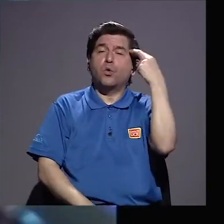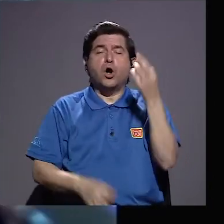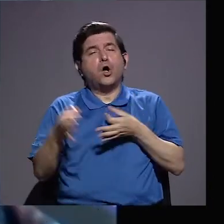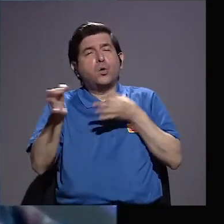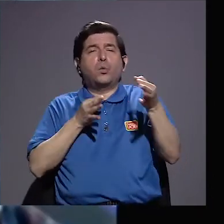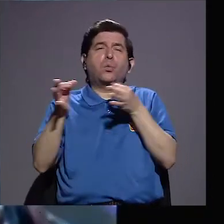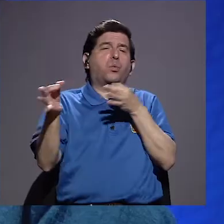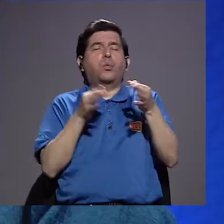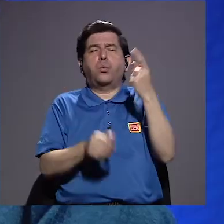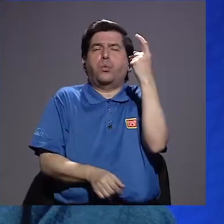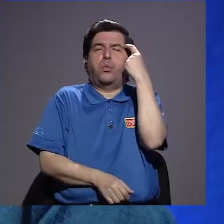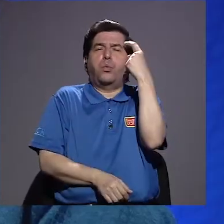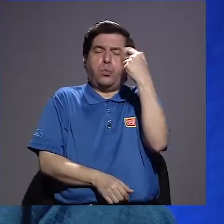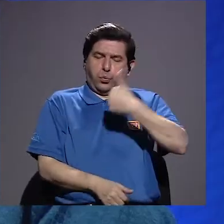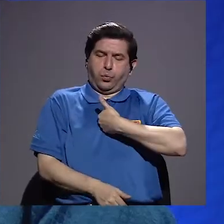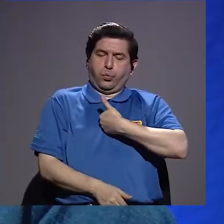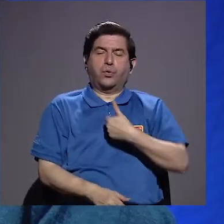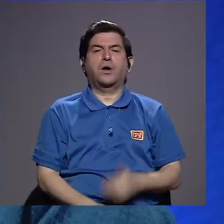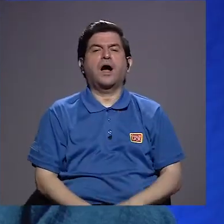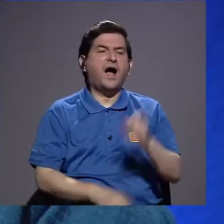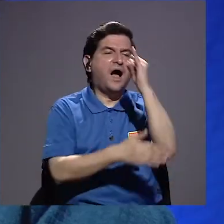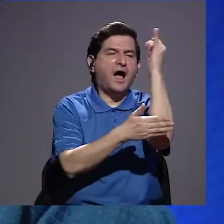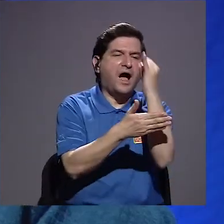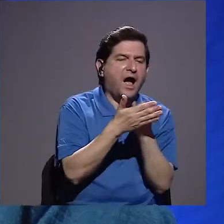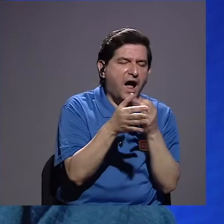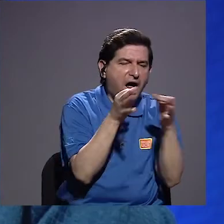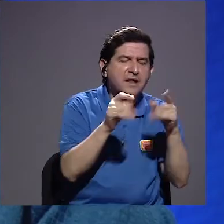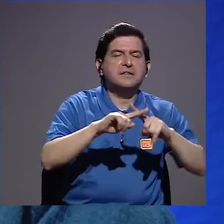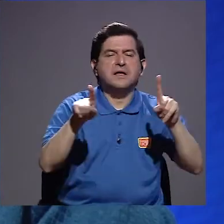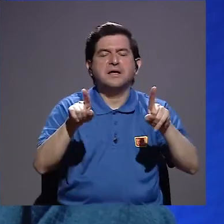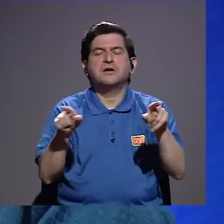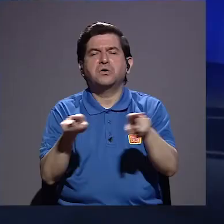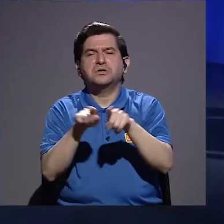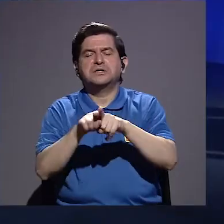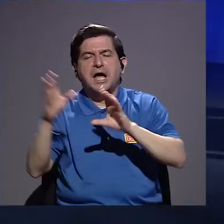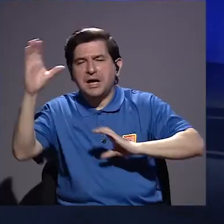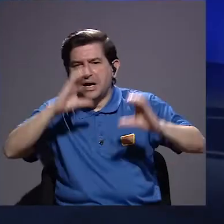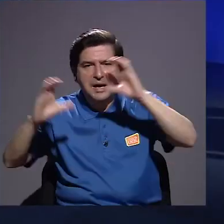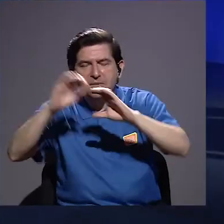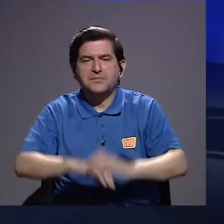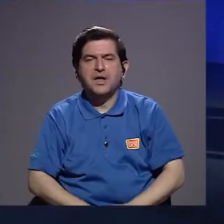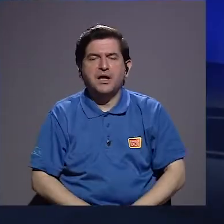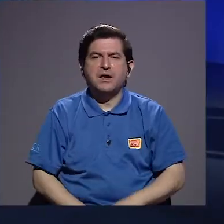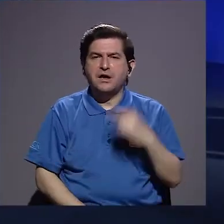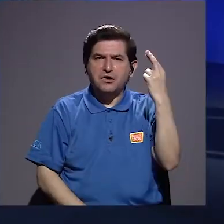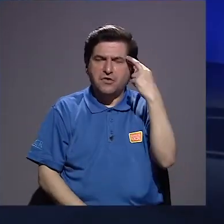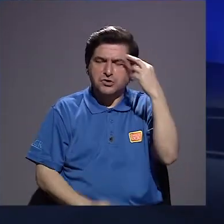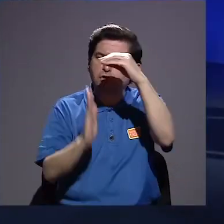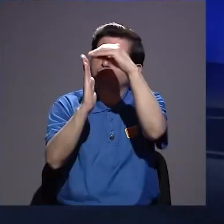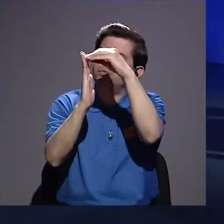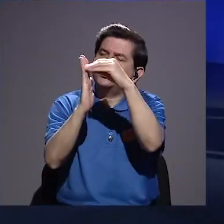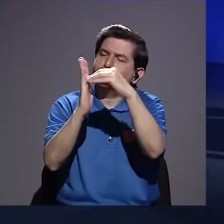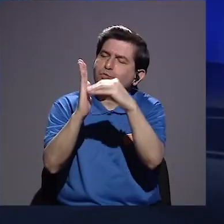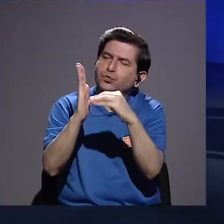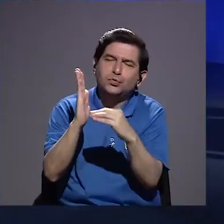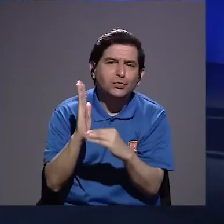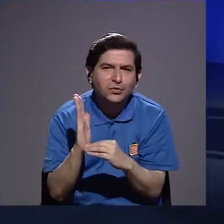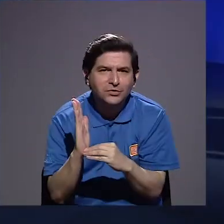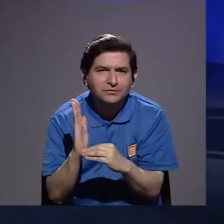si puedo reflexionar y decir todo lo que pienso. Entonces yo, bueno, es un arte porque es así, pero también es una ciencia por esto y todas las